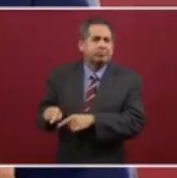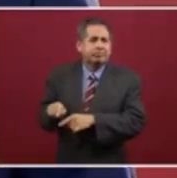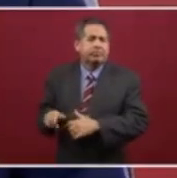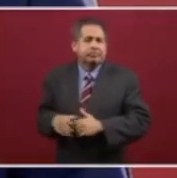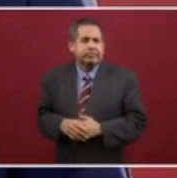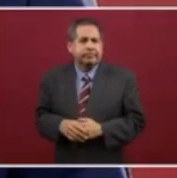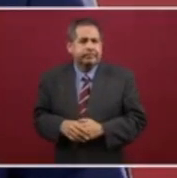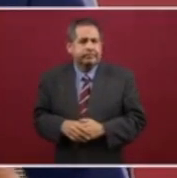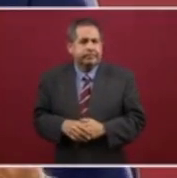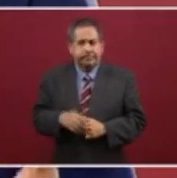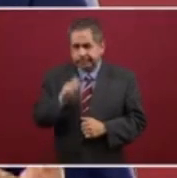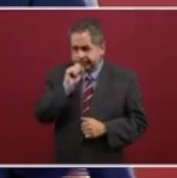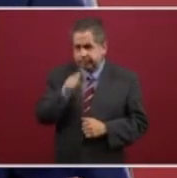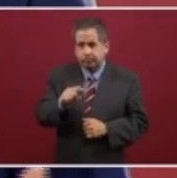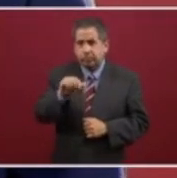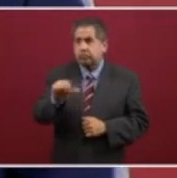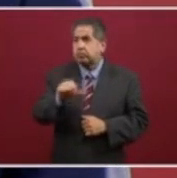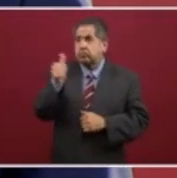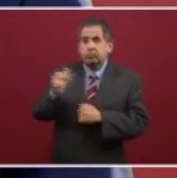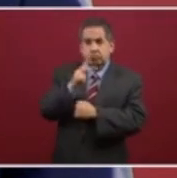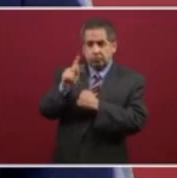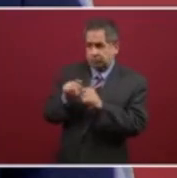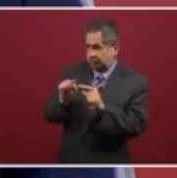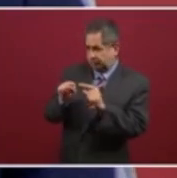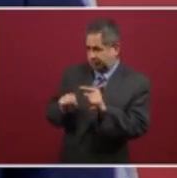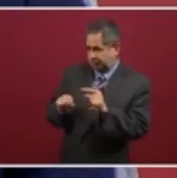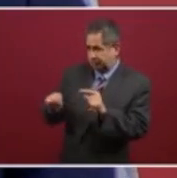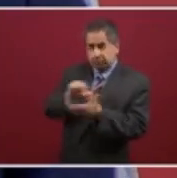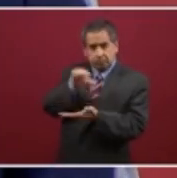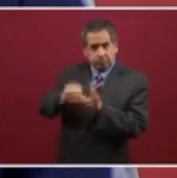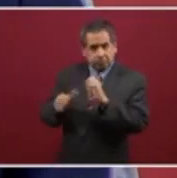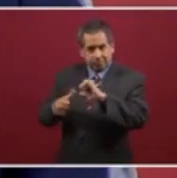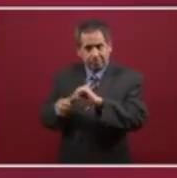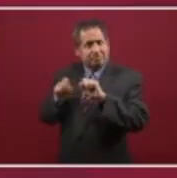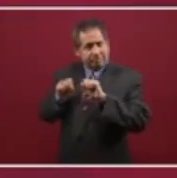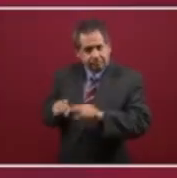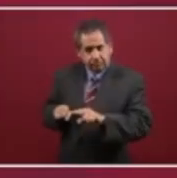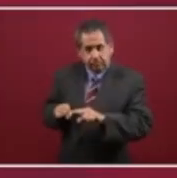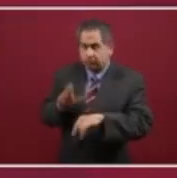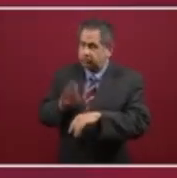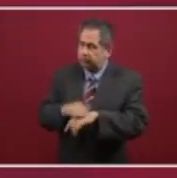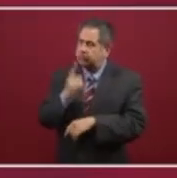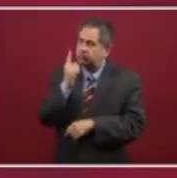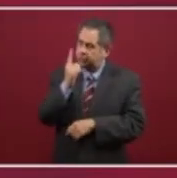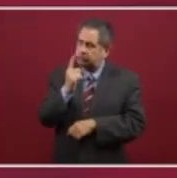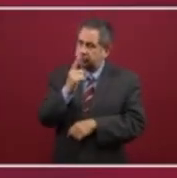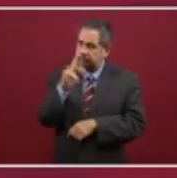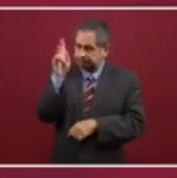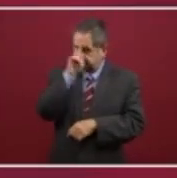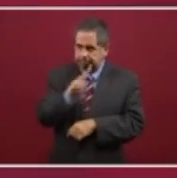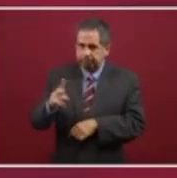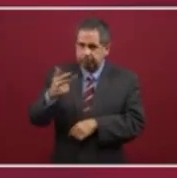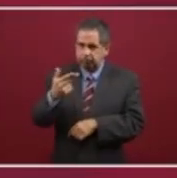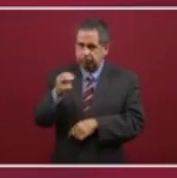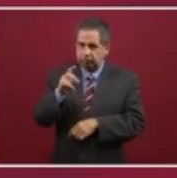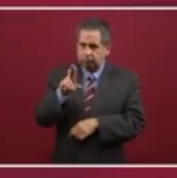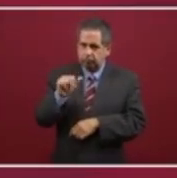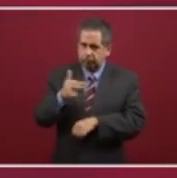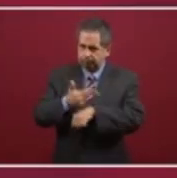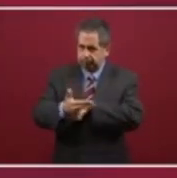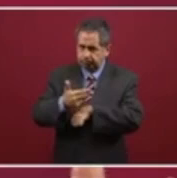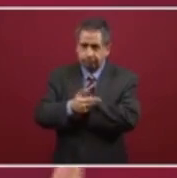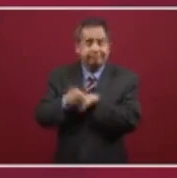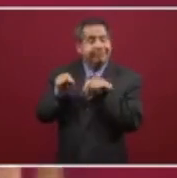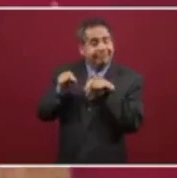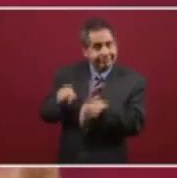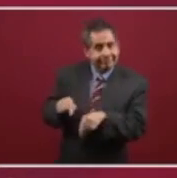pasando en otros países de Centroamérica, pero sobre todo en Honduras, y